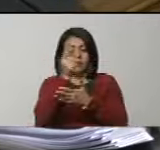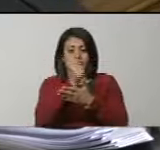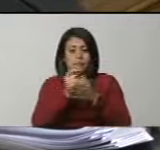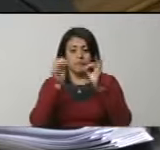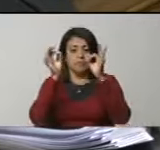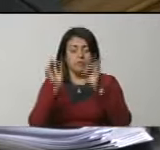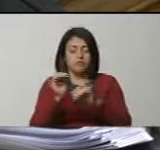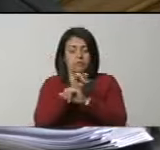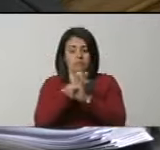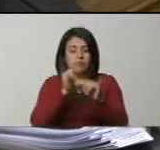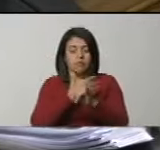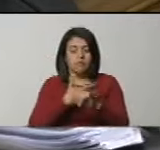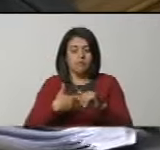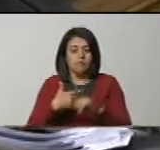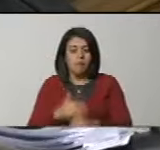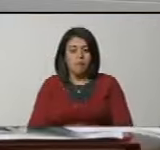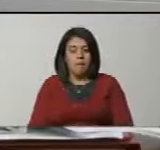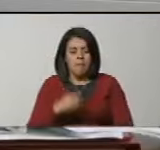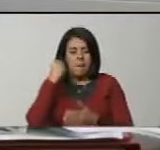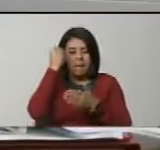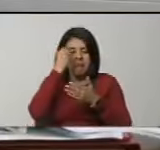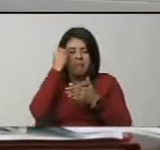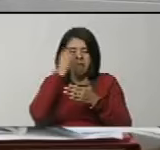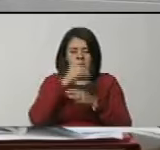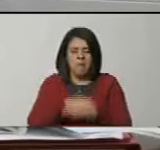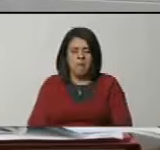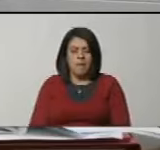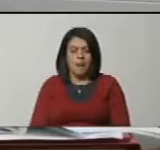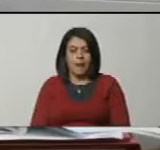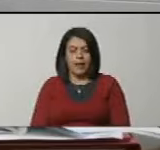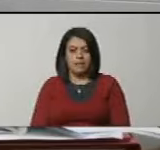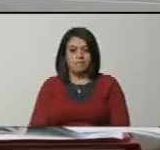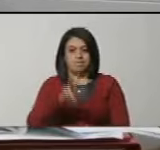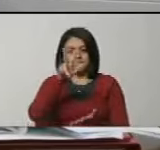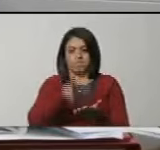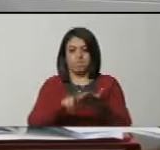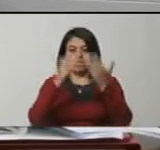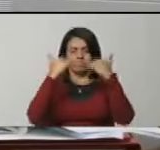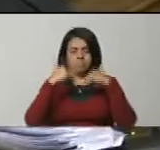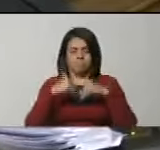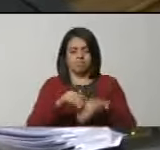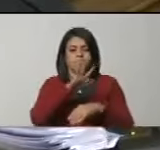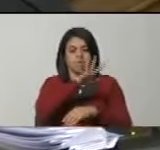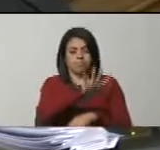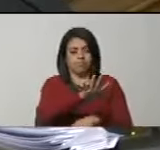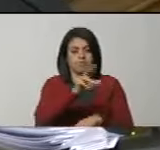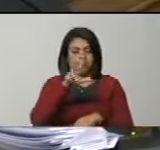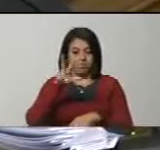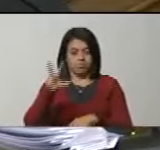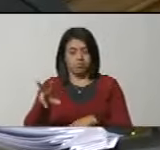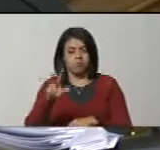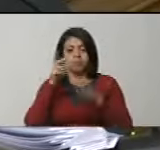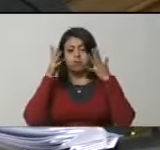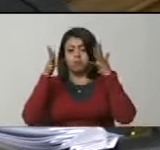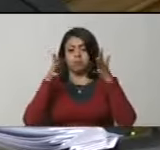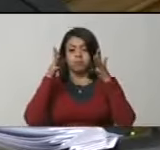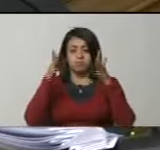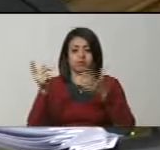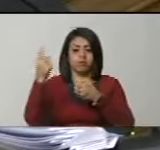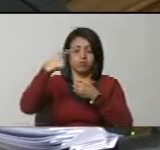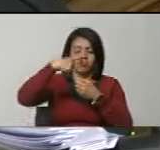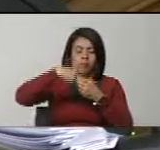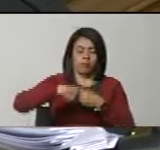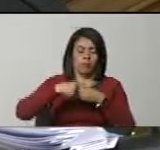oficial. Es todo, presidente. En consideración, el epígrafe. Aprobado. Siguiente. Quincuagésimo tercero, se sugiere aprobar la